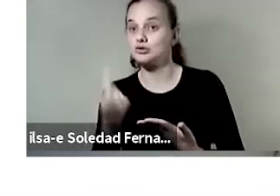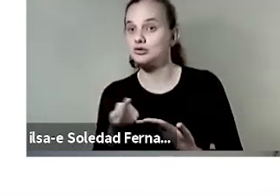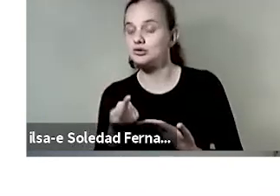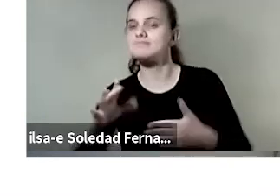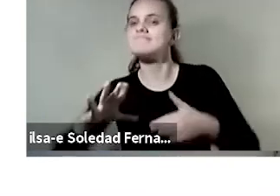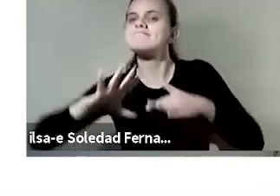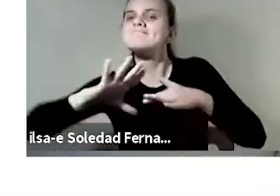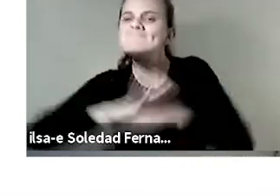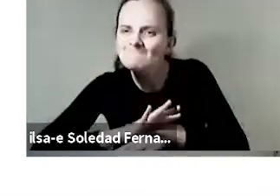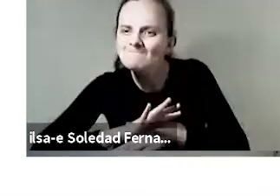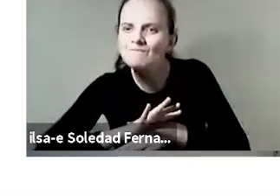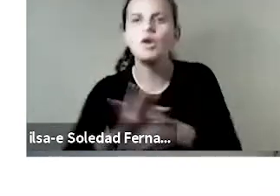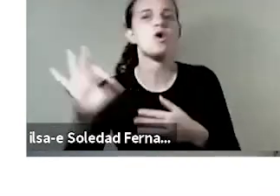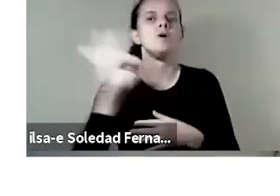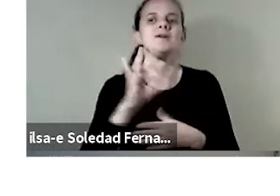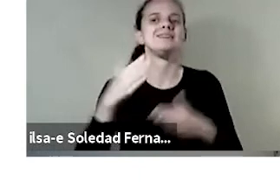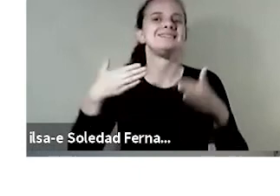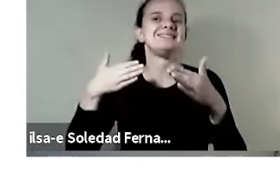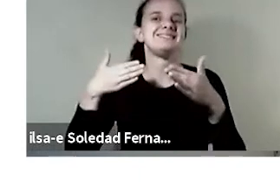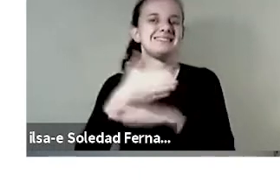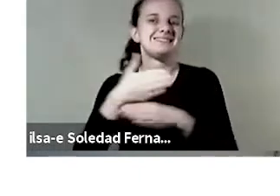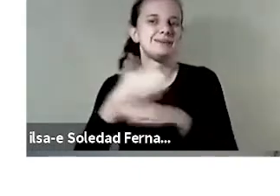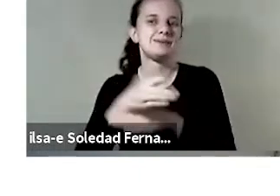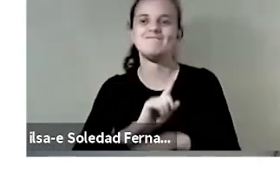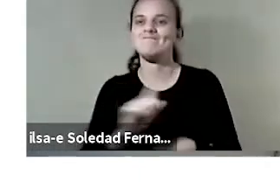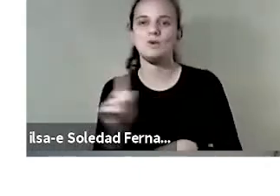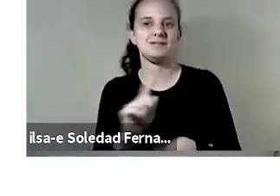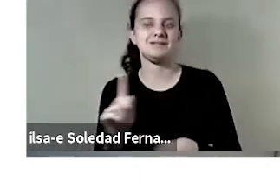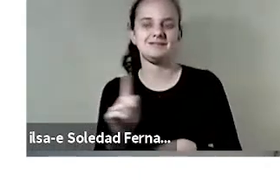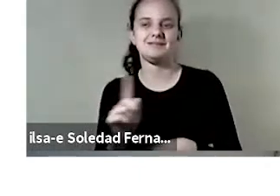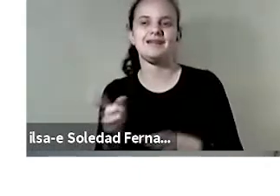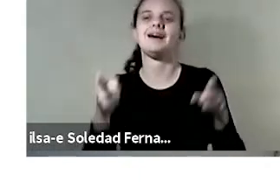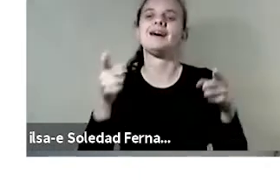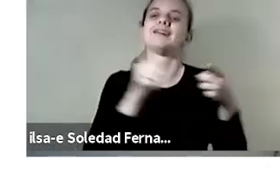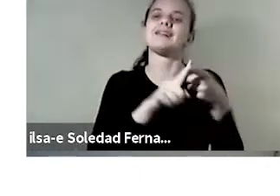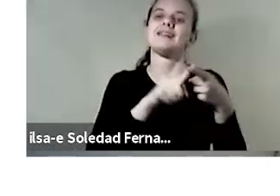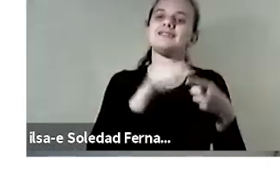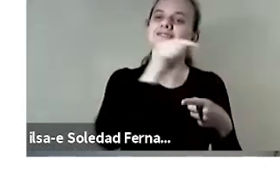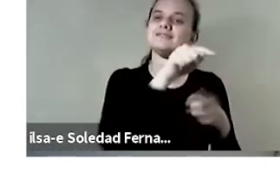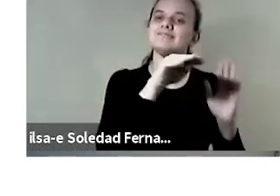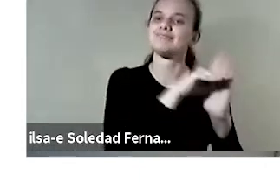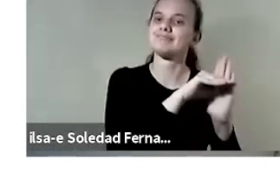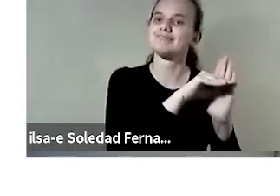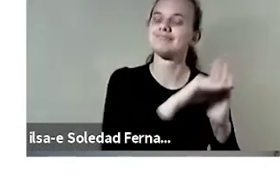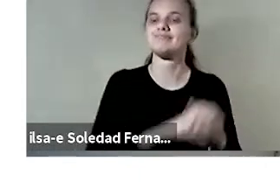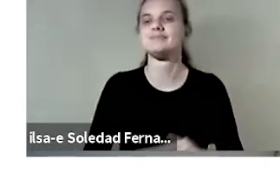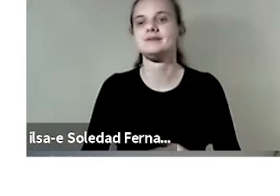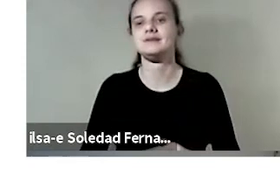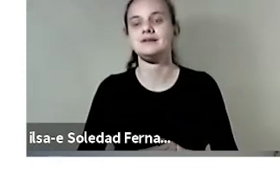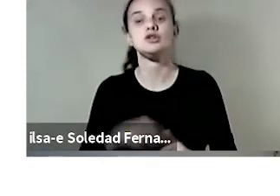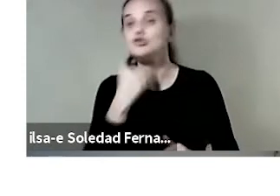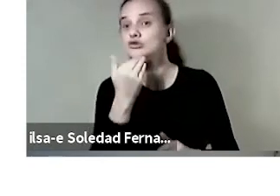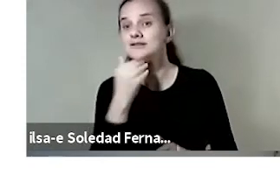testear algo. Esto que les decía, vamos a poder saber si somos o no, ¿sí? Conforme según ese criterio, o sea, vamos a saber si somos accesibles o